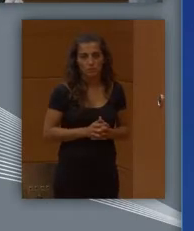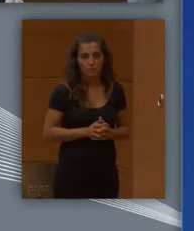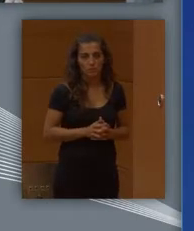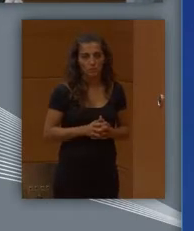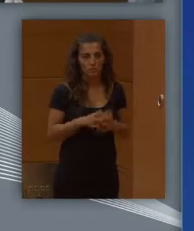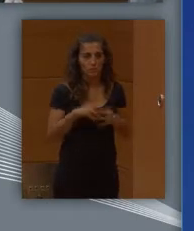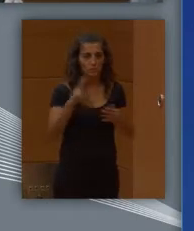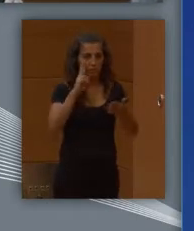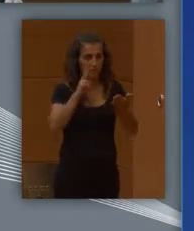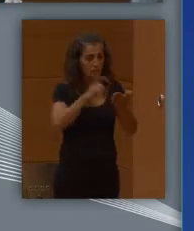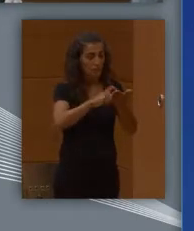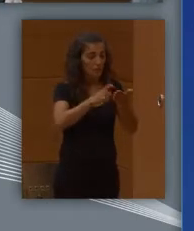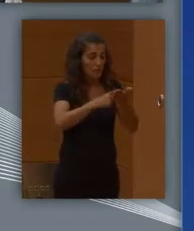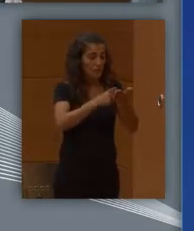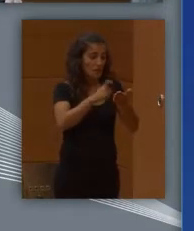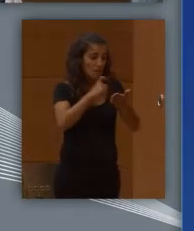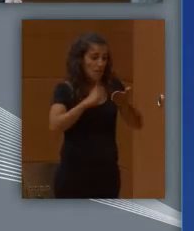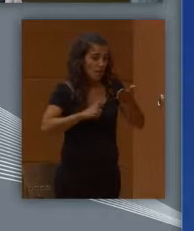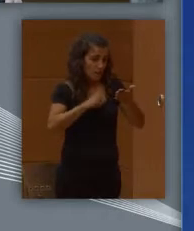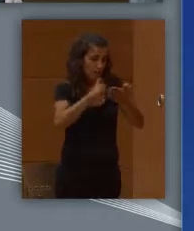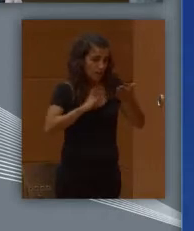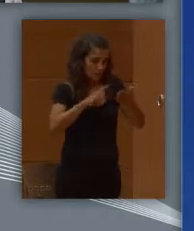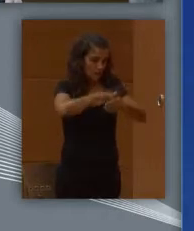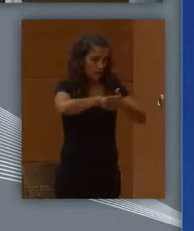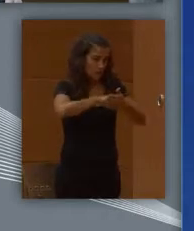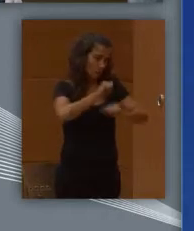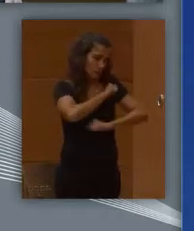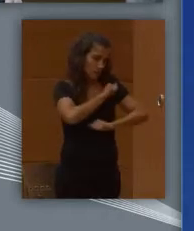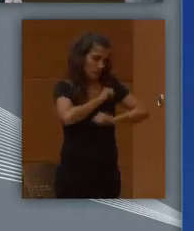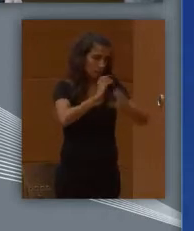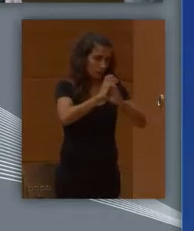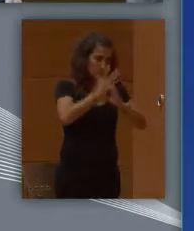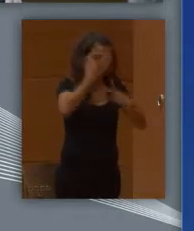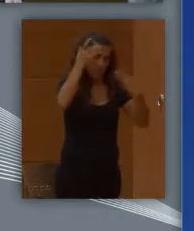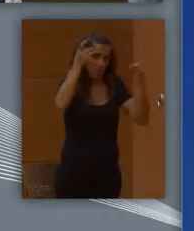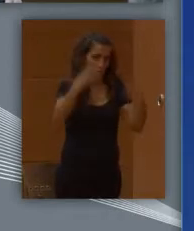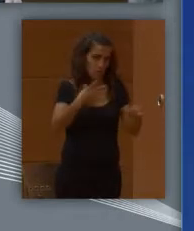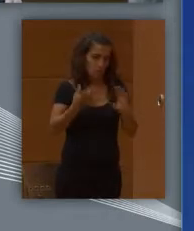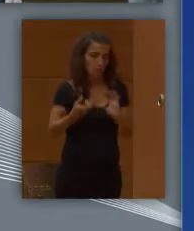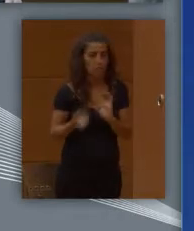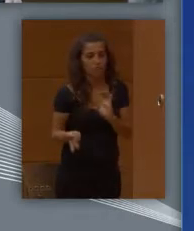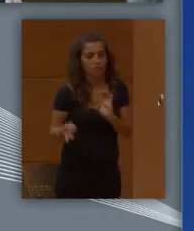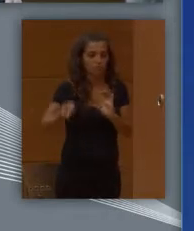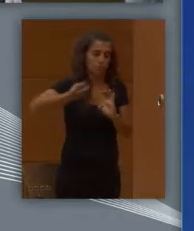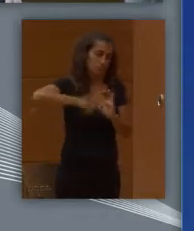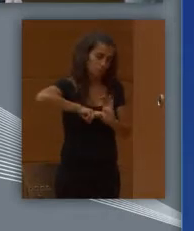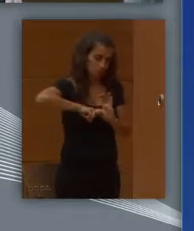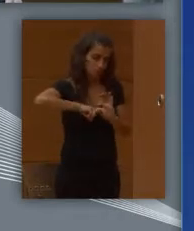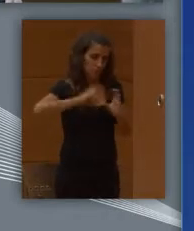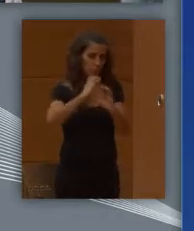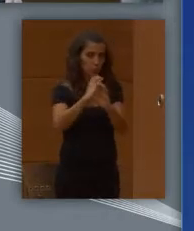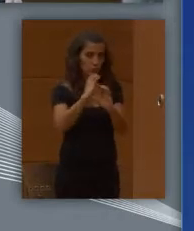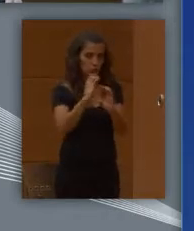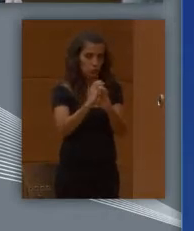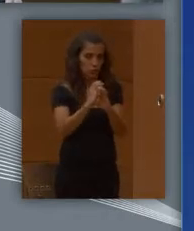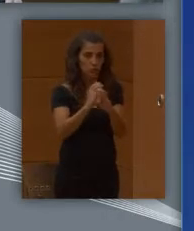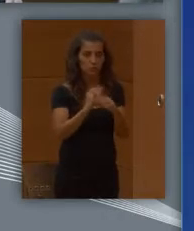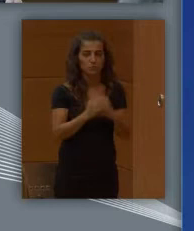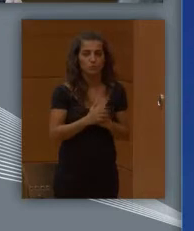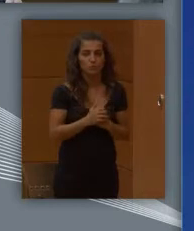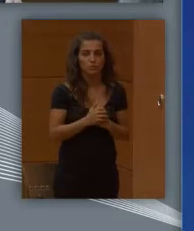veríamos los tiempos de espera y, bueno, finalmente pues cogería el autobús.